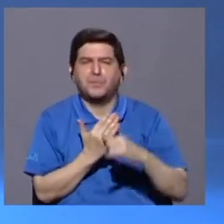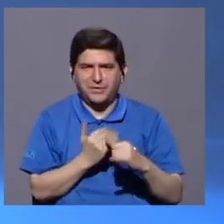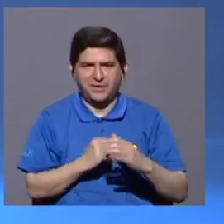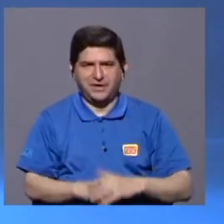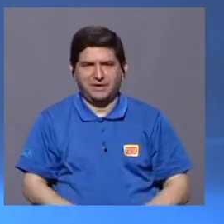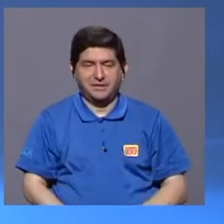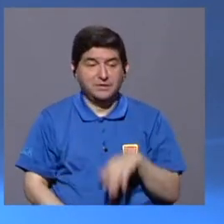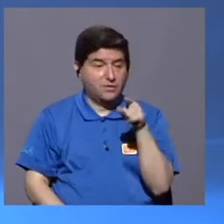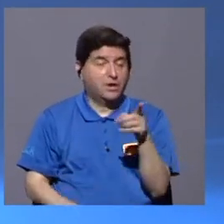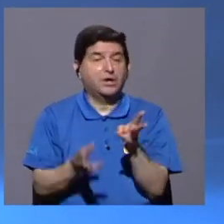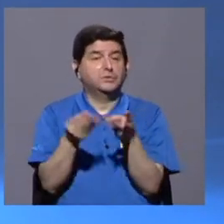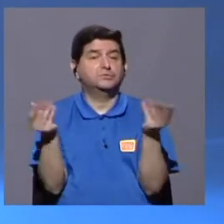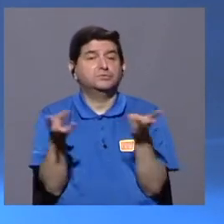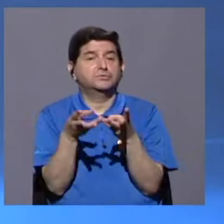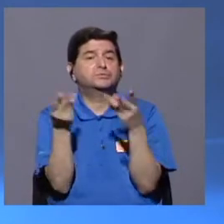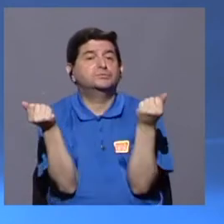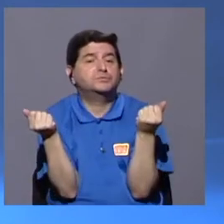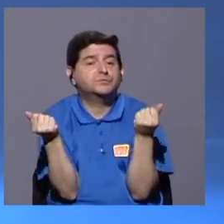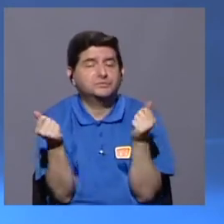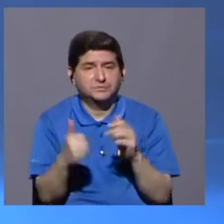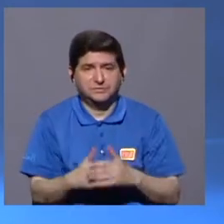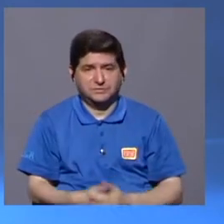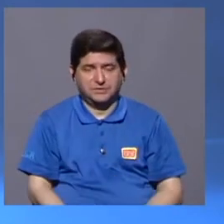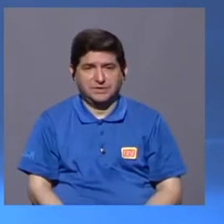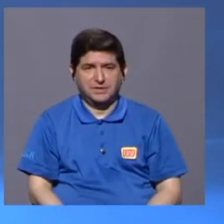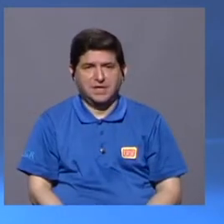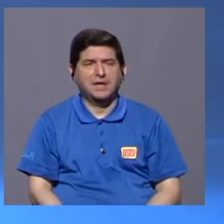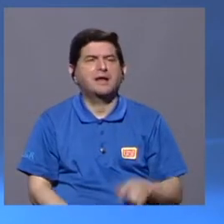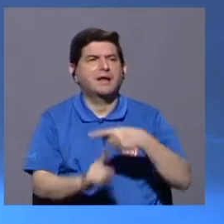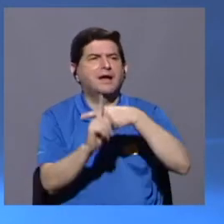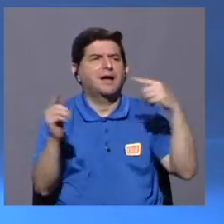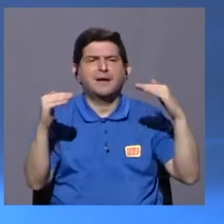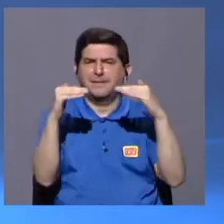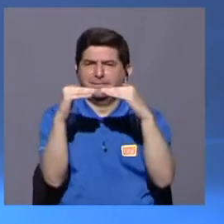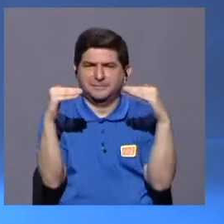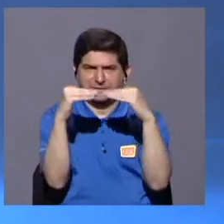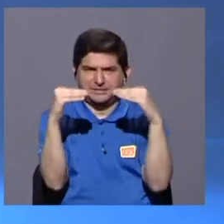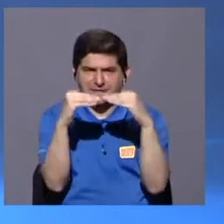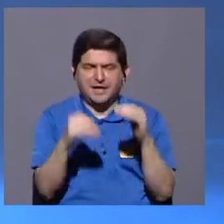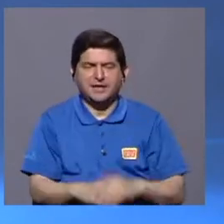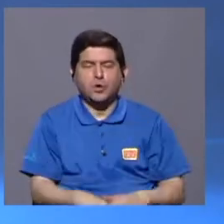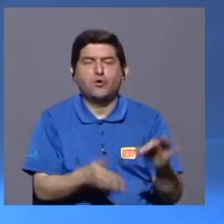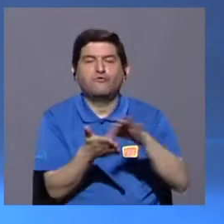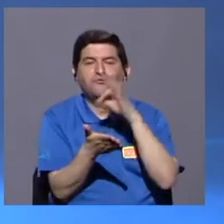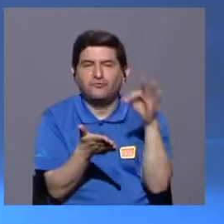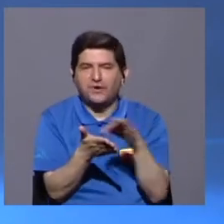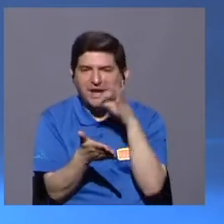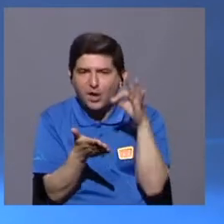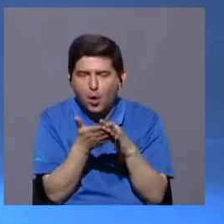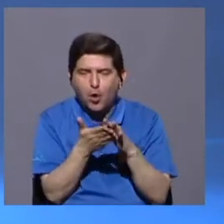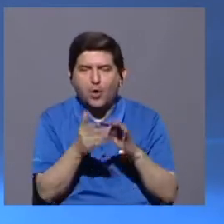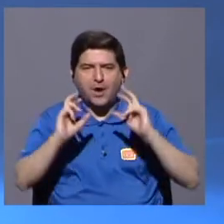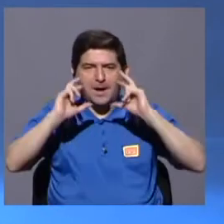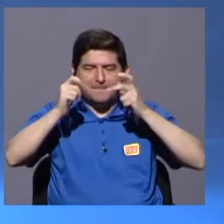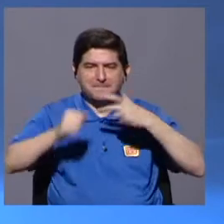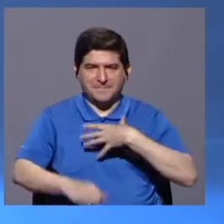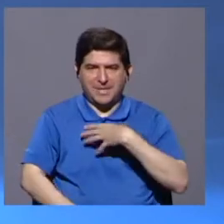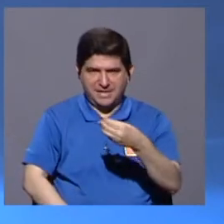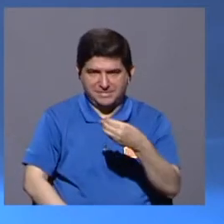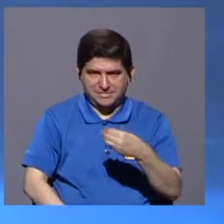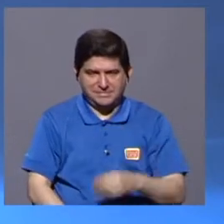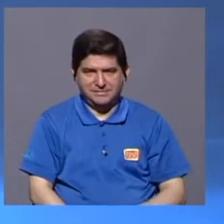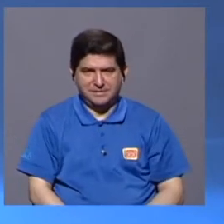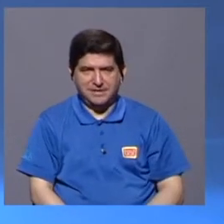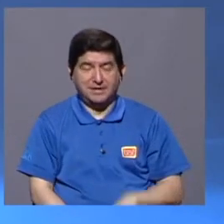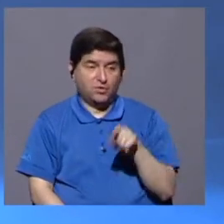donde ellos iban a producir a mediana escala frijol y maíz blanco, que es